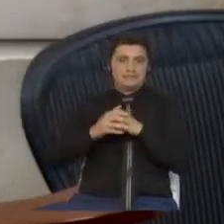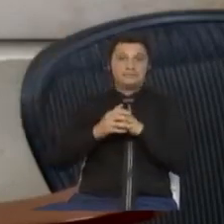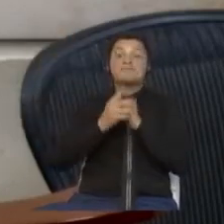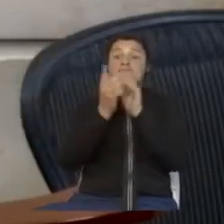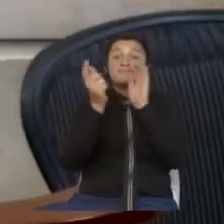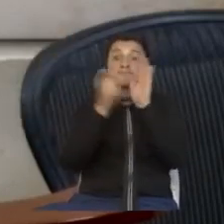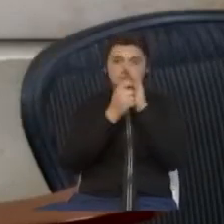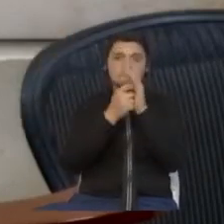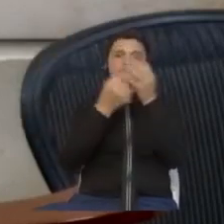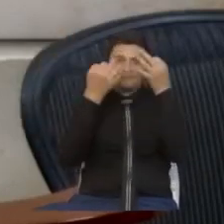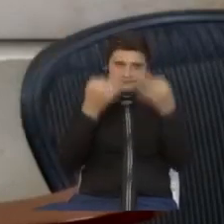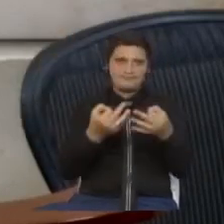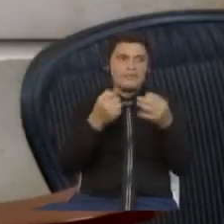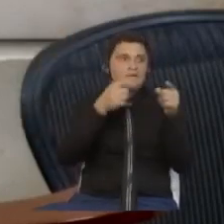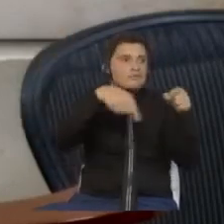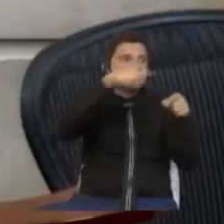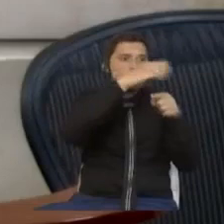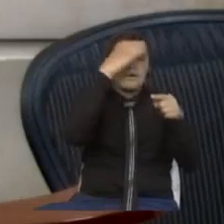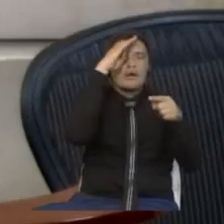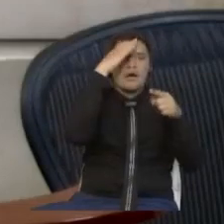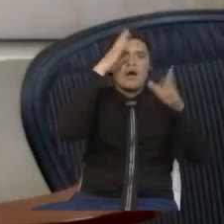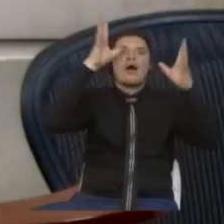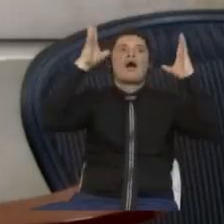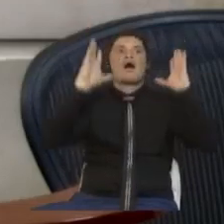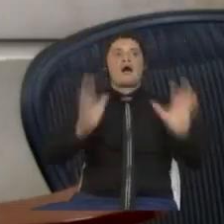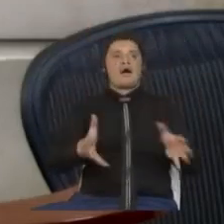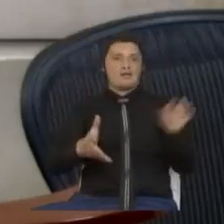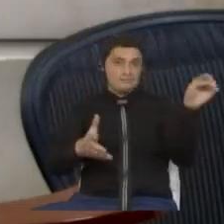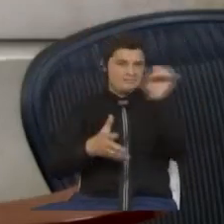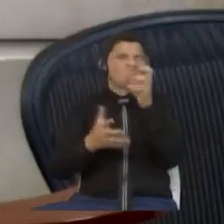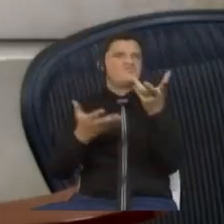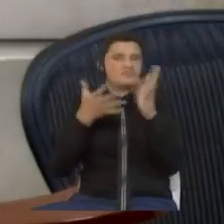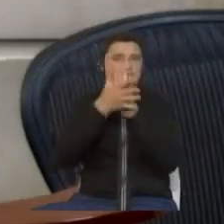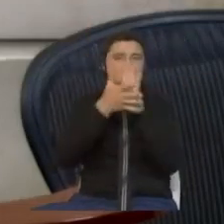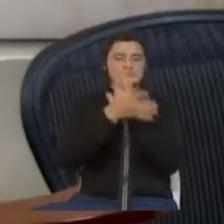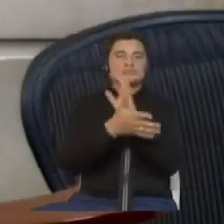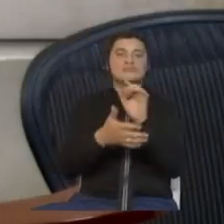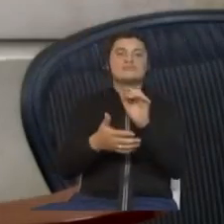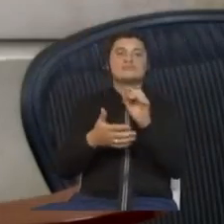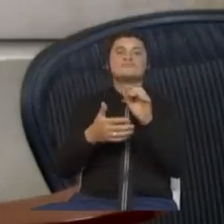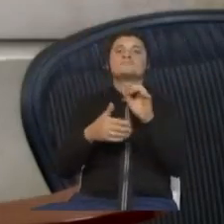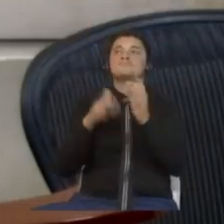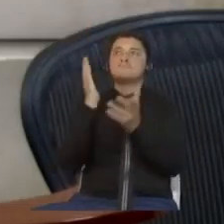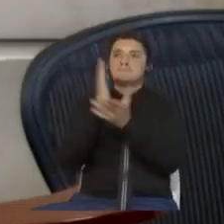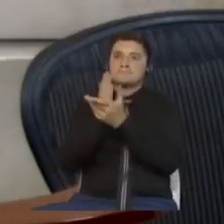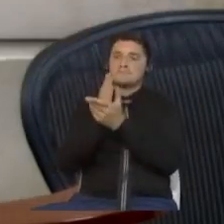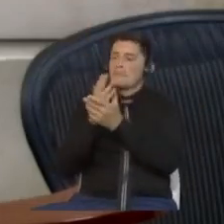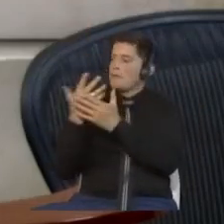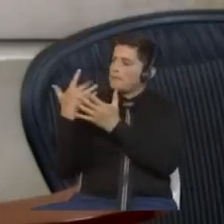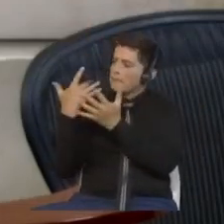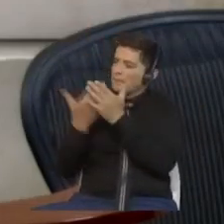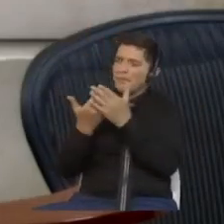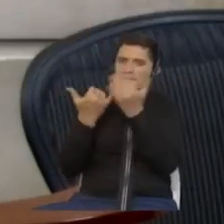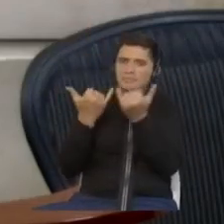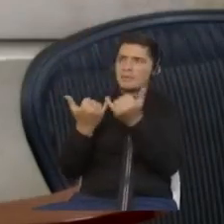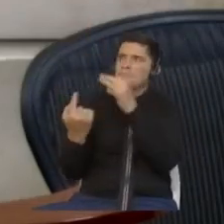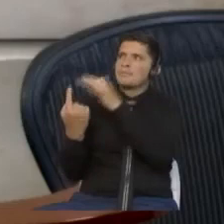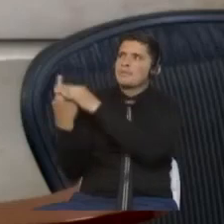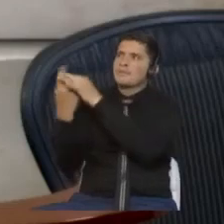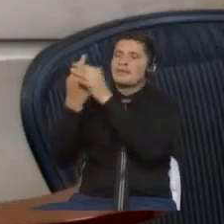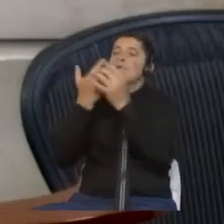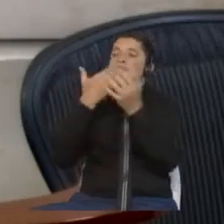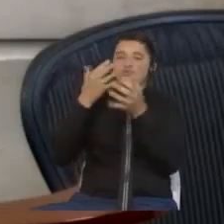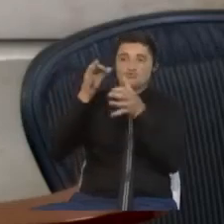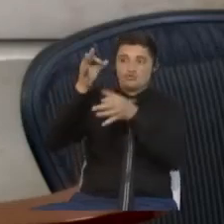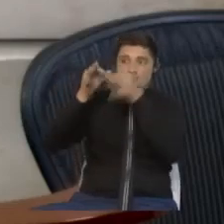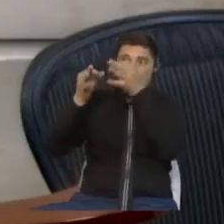compartirles y sé que eso despejará las dudas de sus señorías es que hay hechos sobrevinientes en el tribunal de cundinamarca